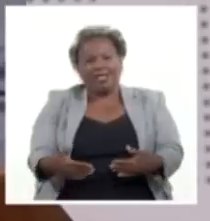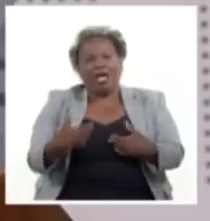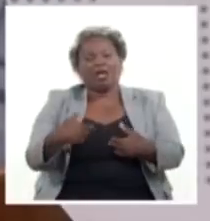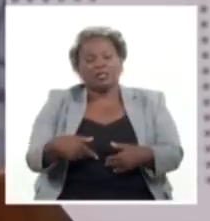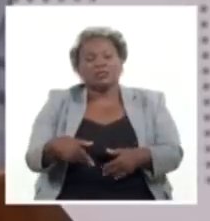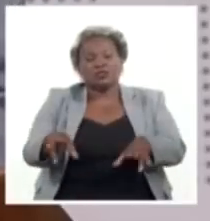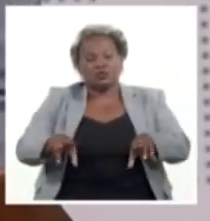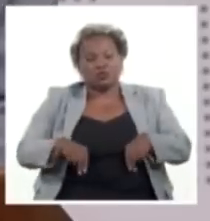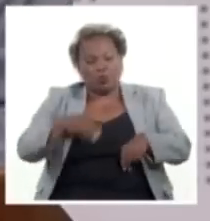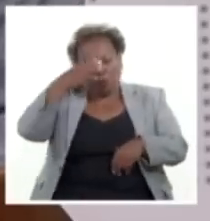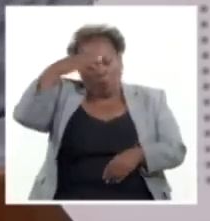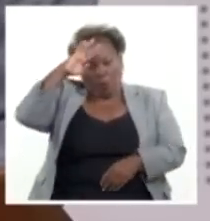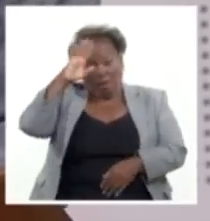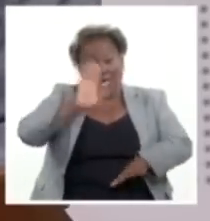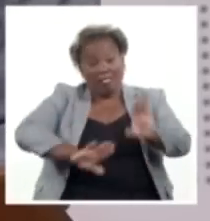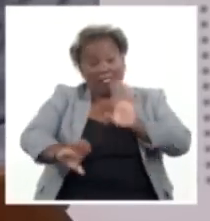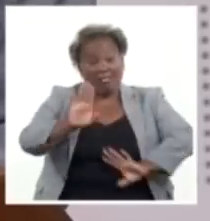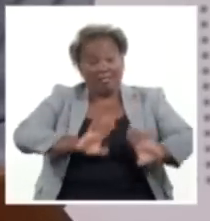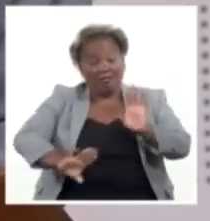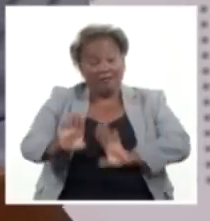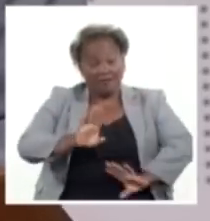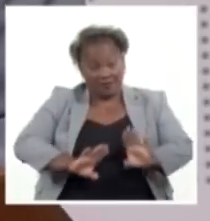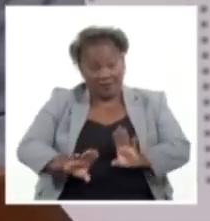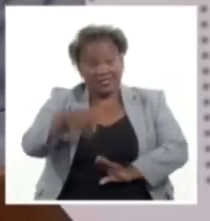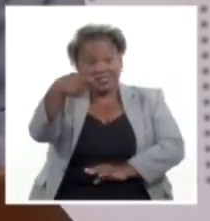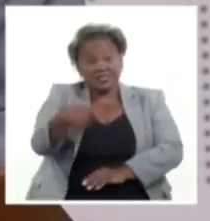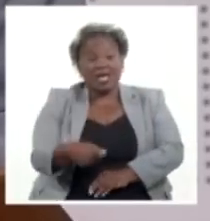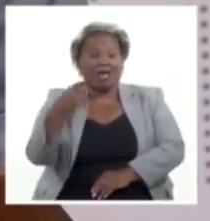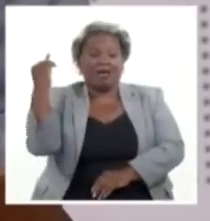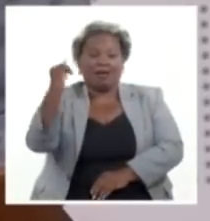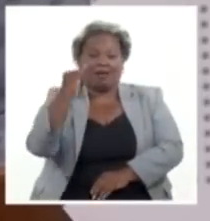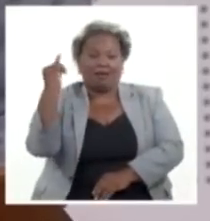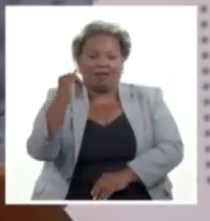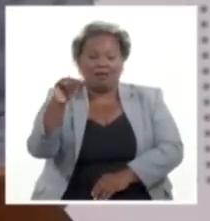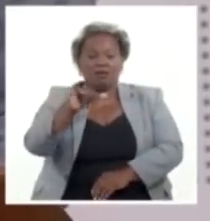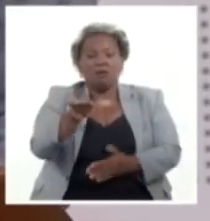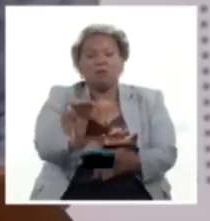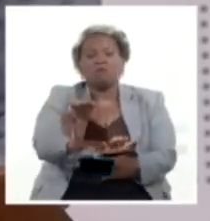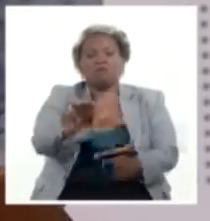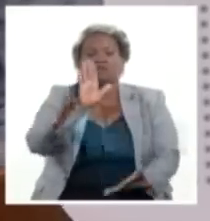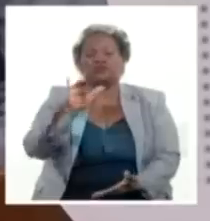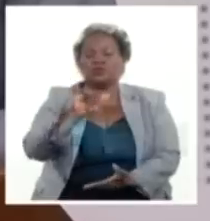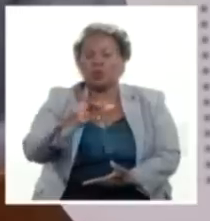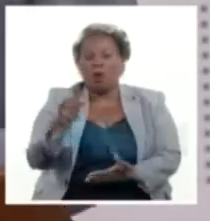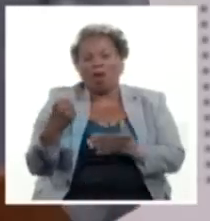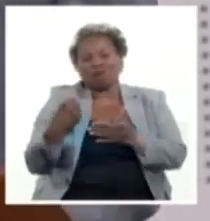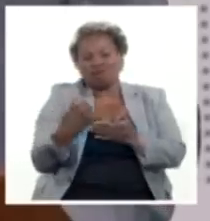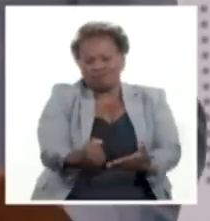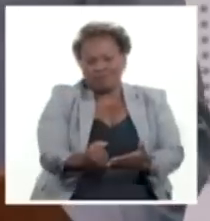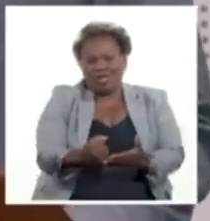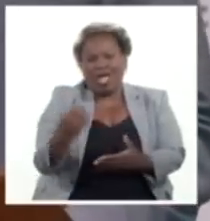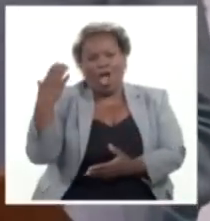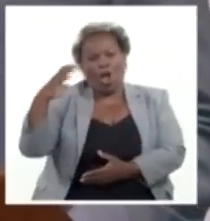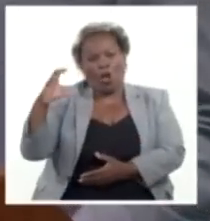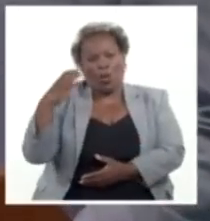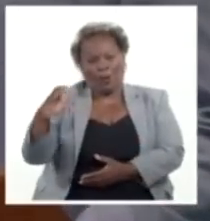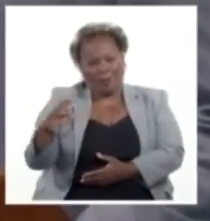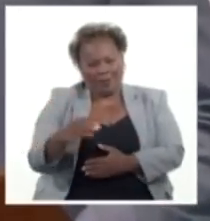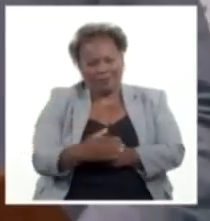por Cuba en defensa del derecho internacional y de los compromisos que asumimos para ayudar a esa hermana nación